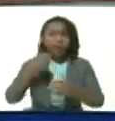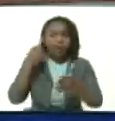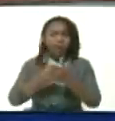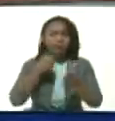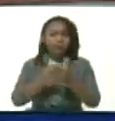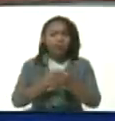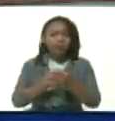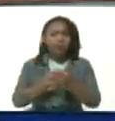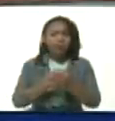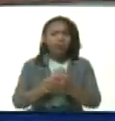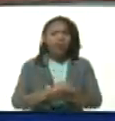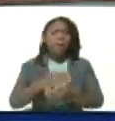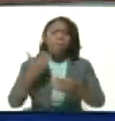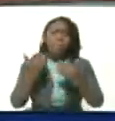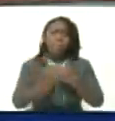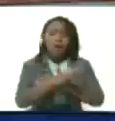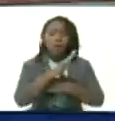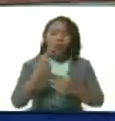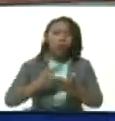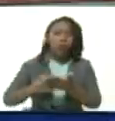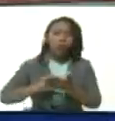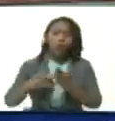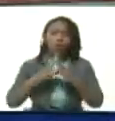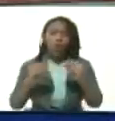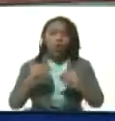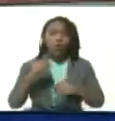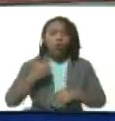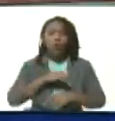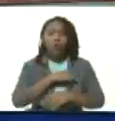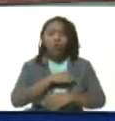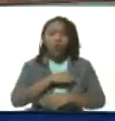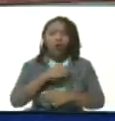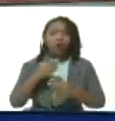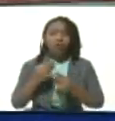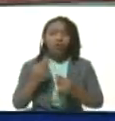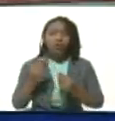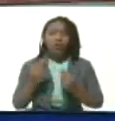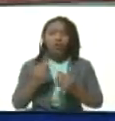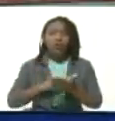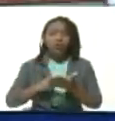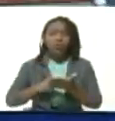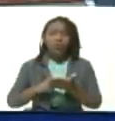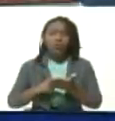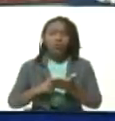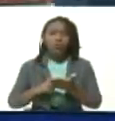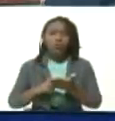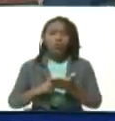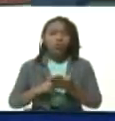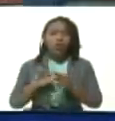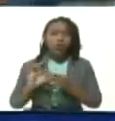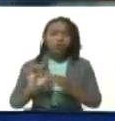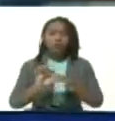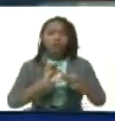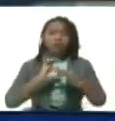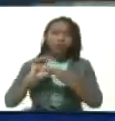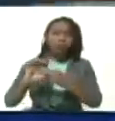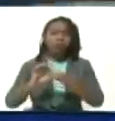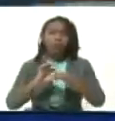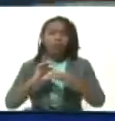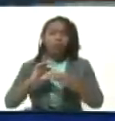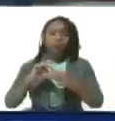la perseverancia, vamos recuperando todo lo que tengamos que recuperar. Y con la unión, con